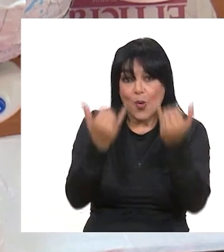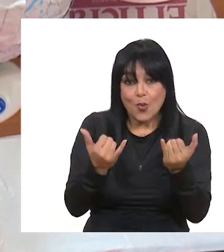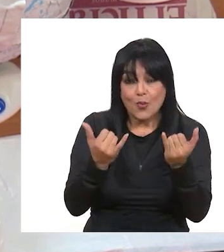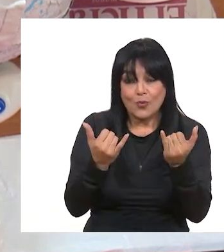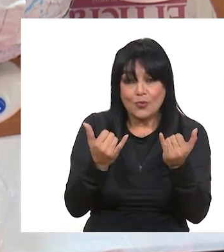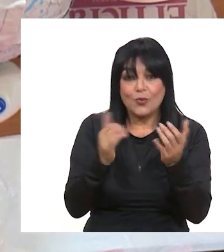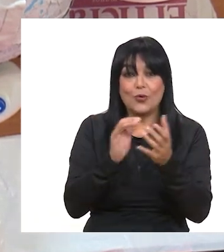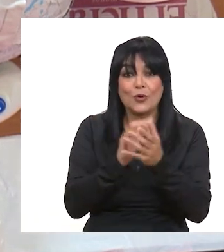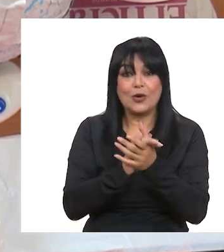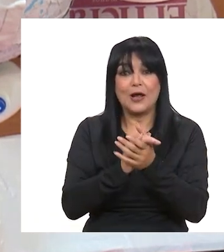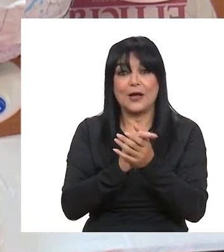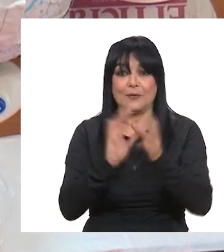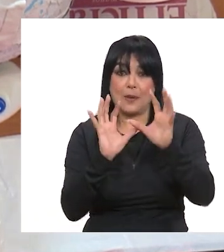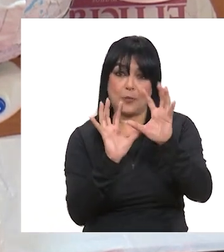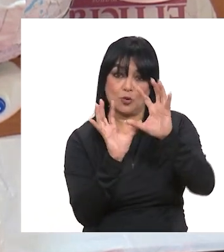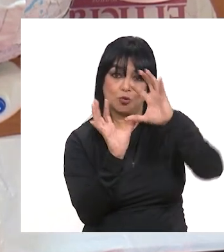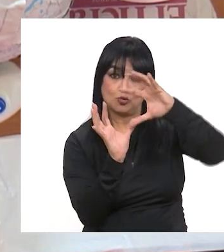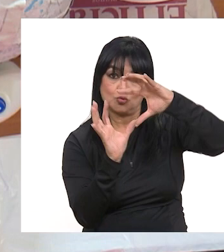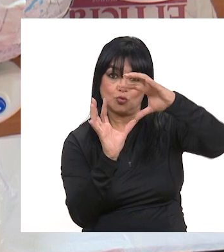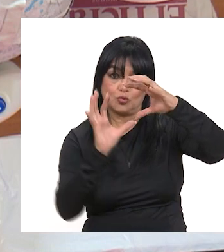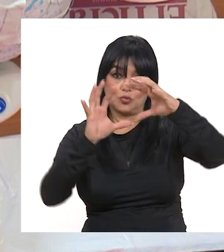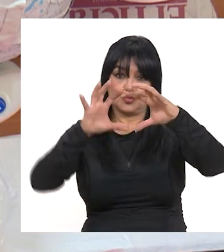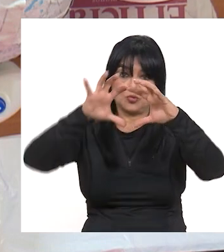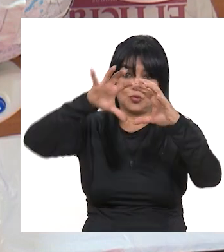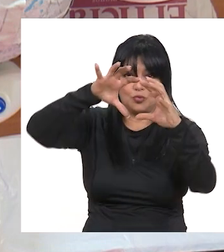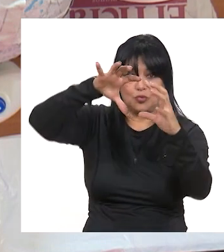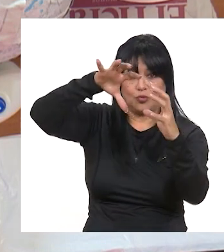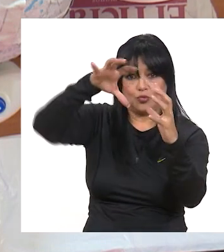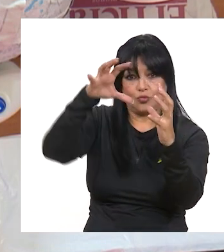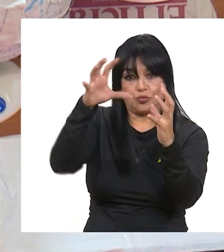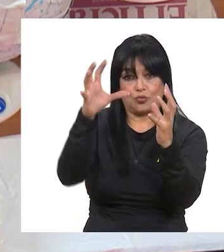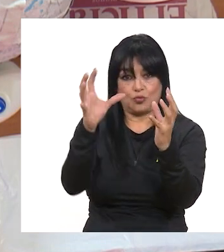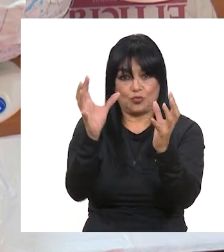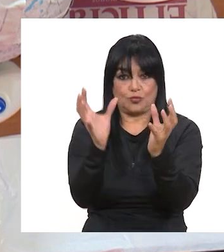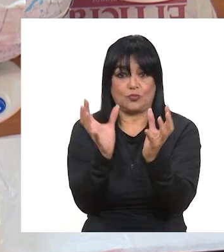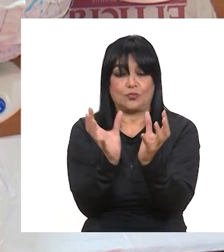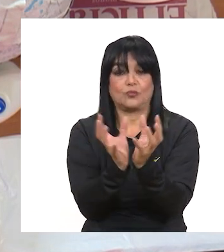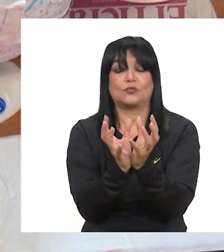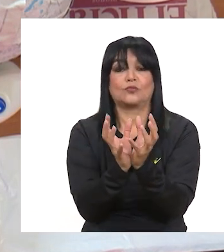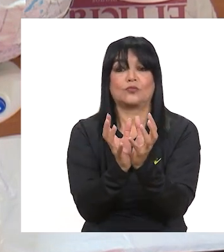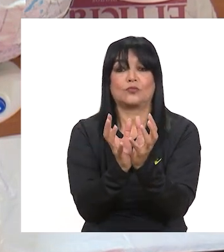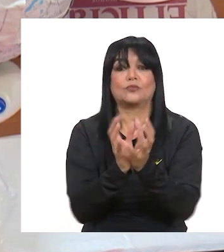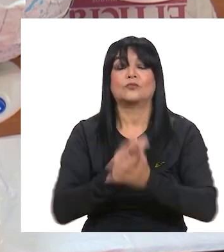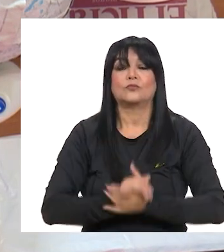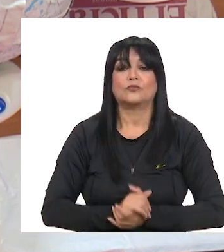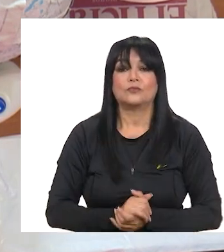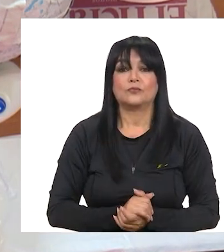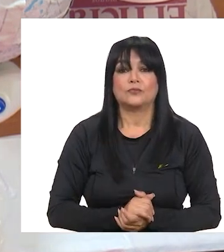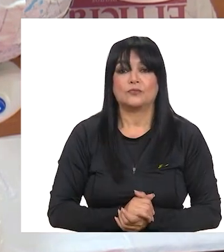Ahora colocaremos del otro lado para que vaya tomando equilibrio.